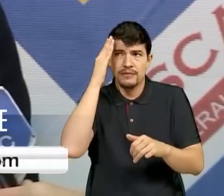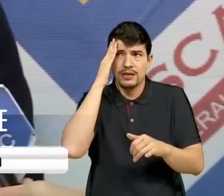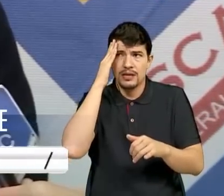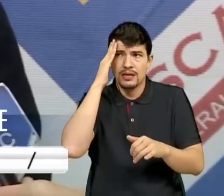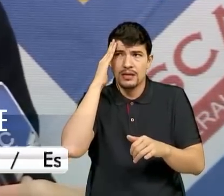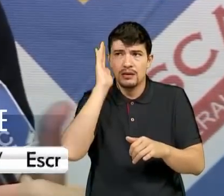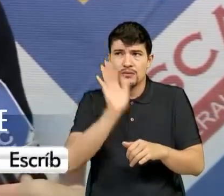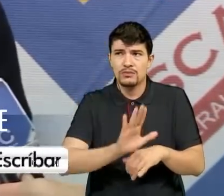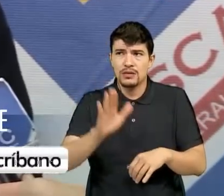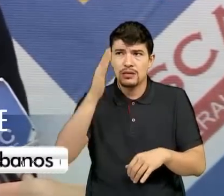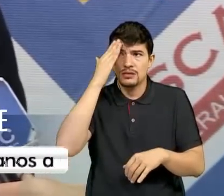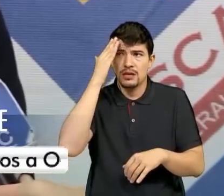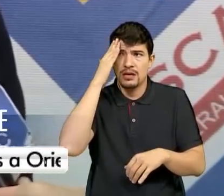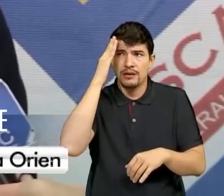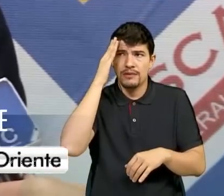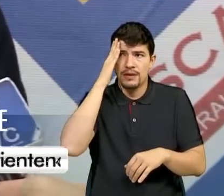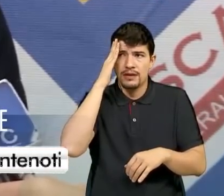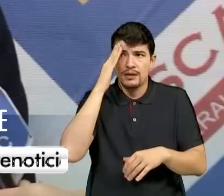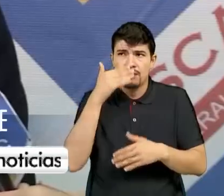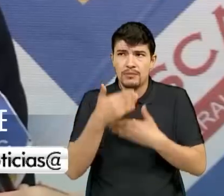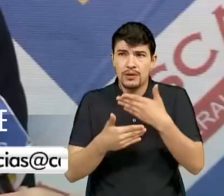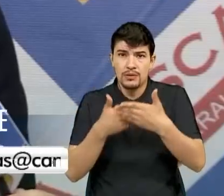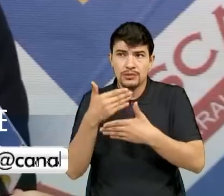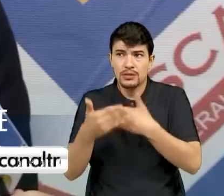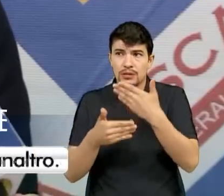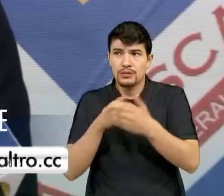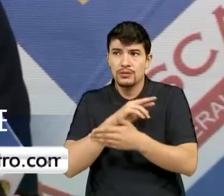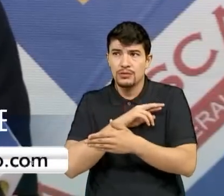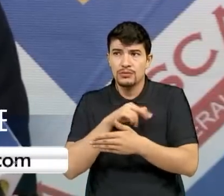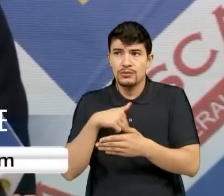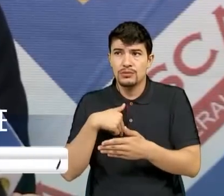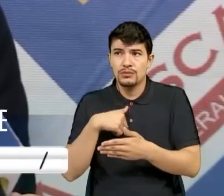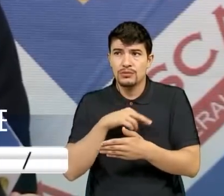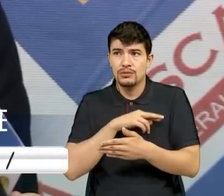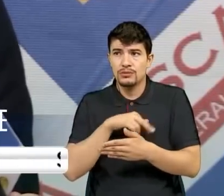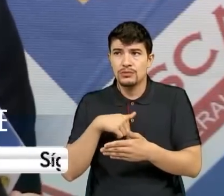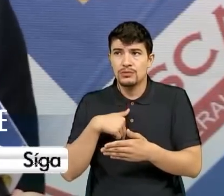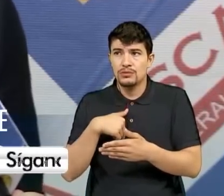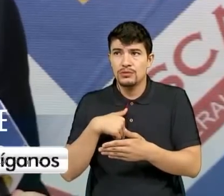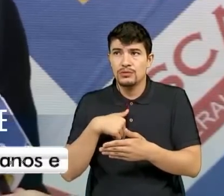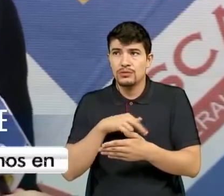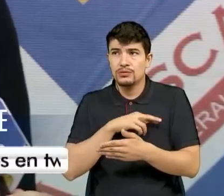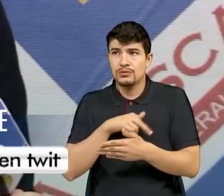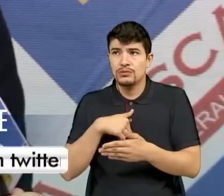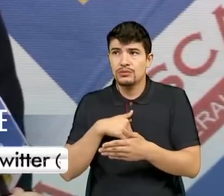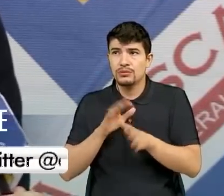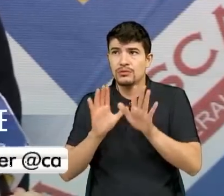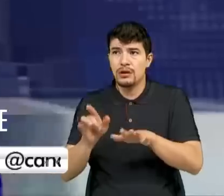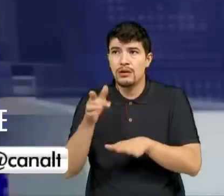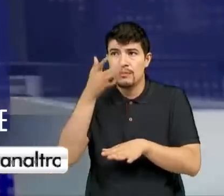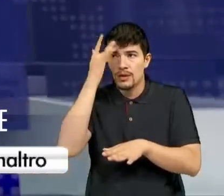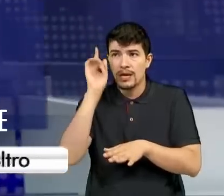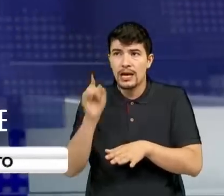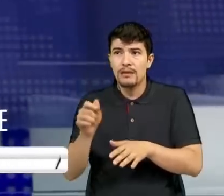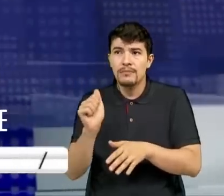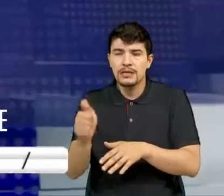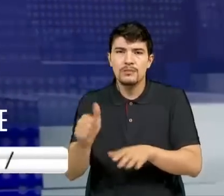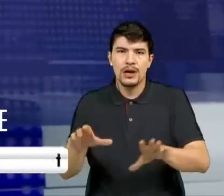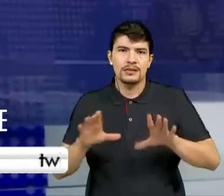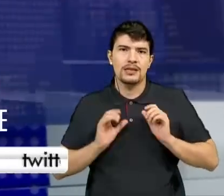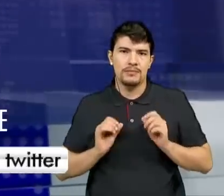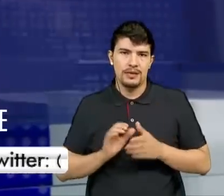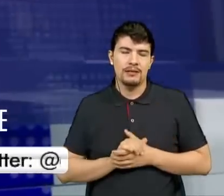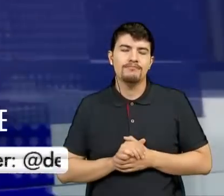una diligencia en la que nosotros podamos restringirle su libertad porque él ha comparecido voluntariamente.